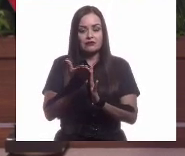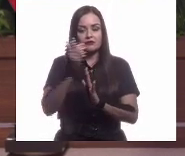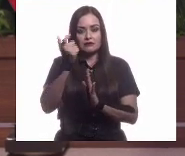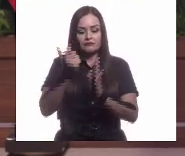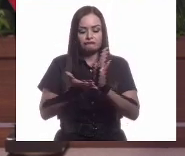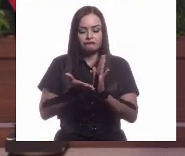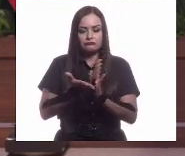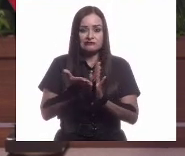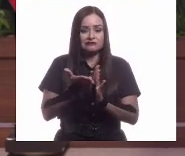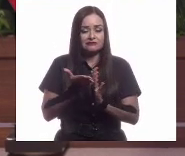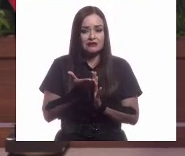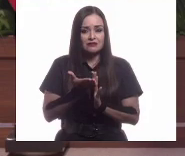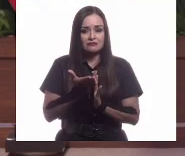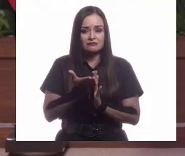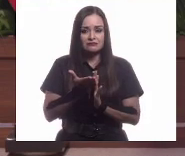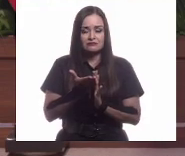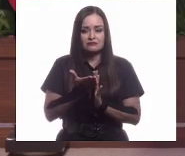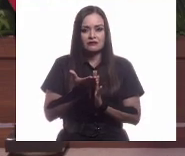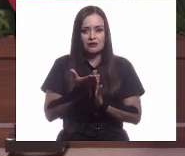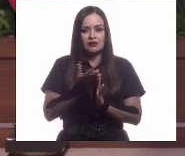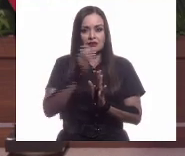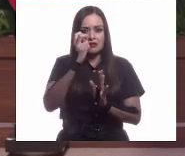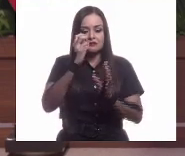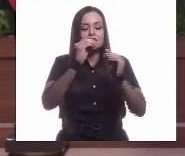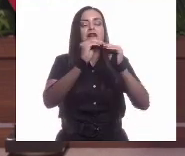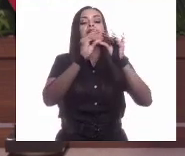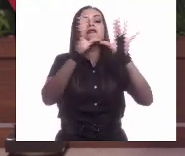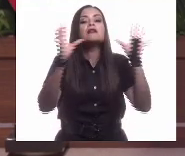tributaria se sustenta en bases de transparencia